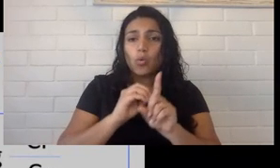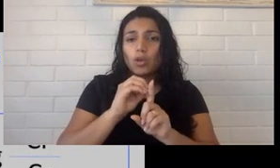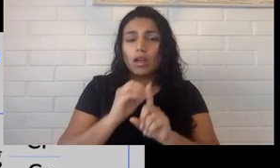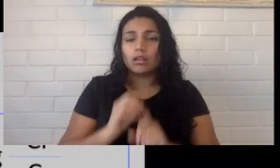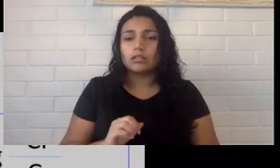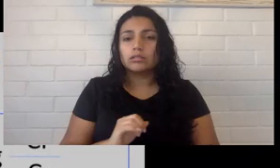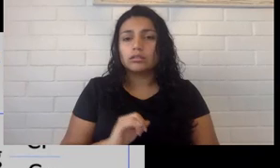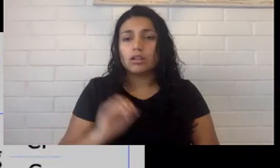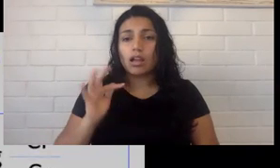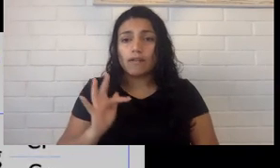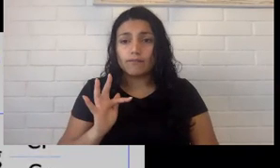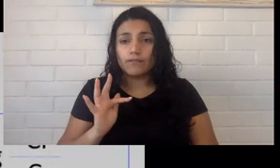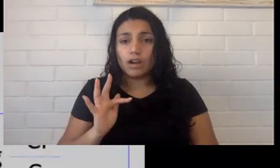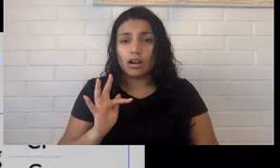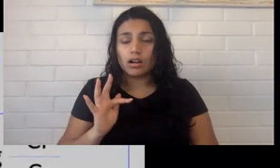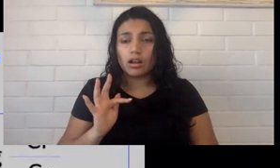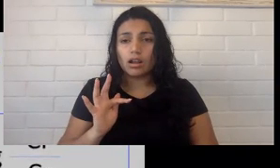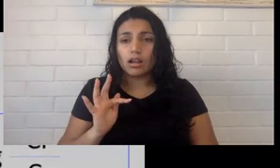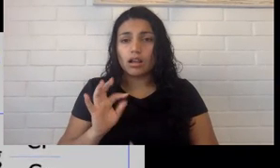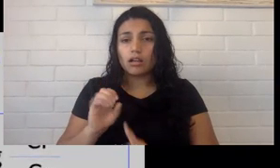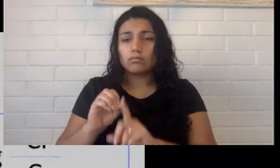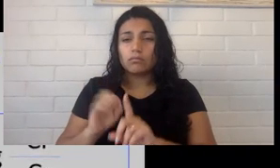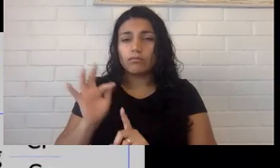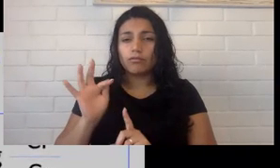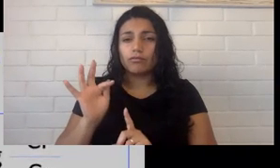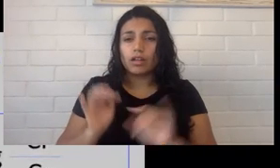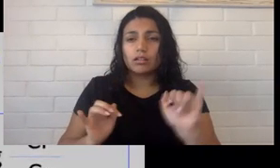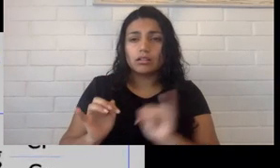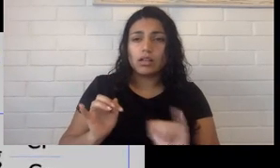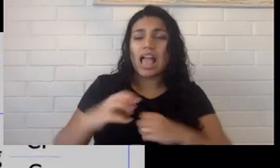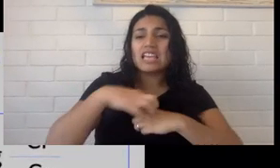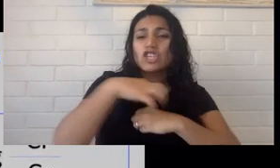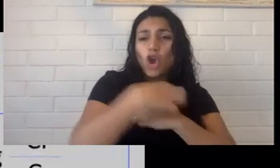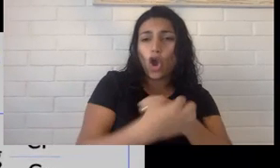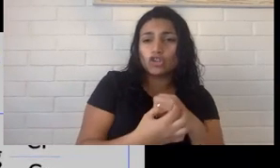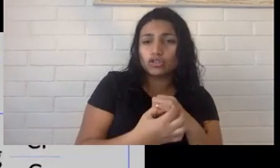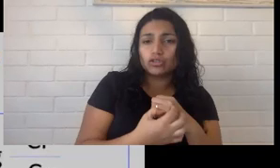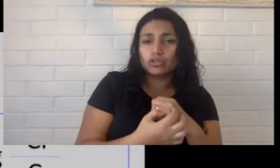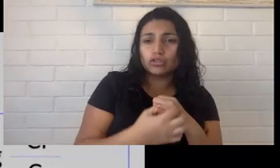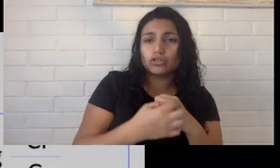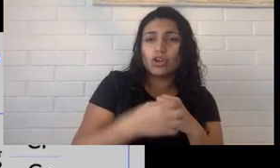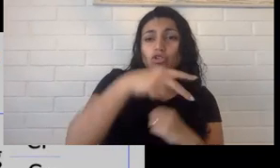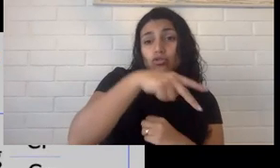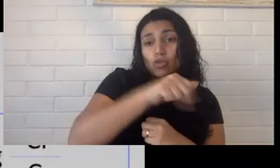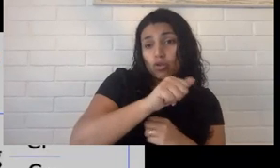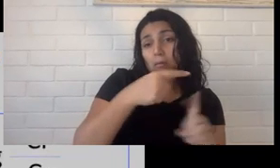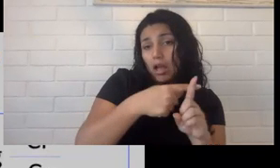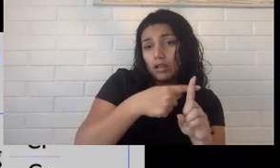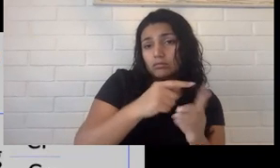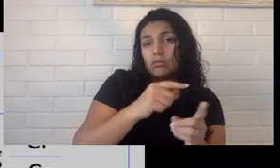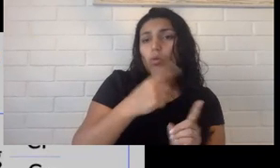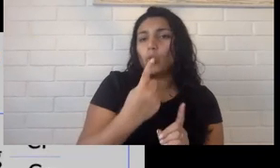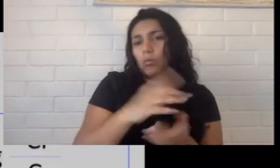la constante de Faraday y Z es la valencia que tiene un ion. Si el ion es sodio más, tiene más